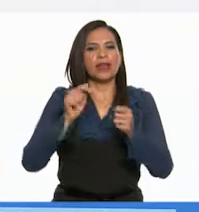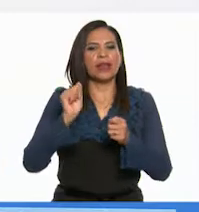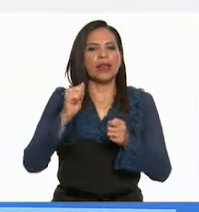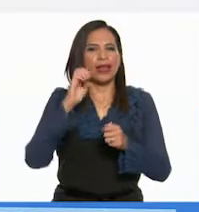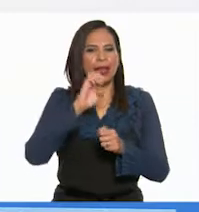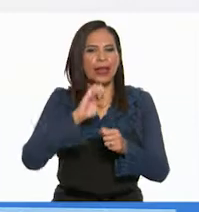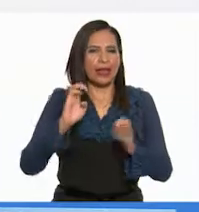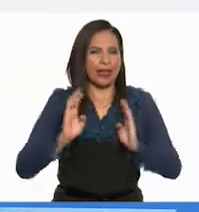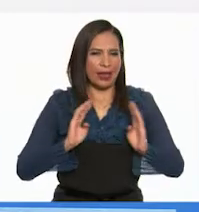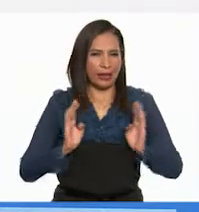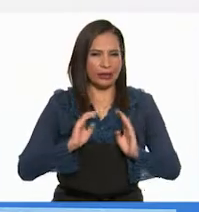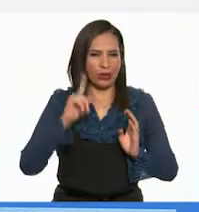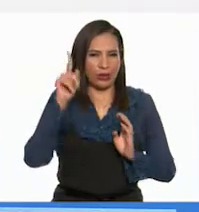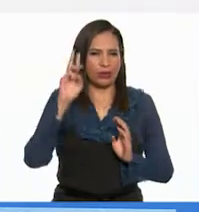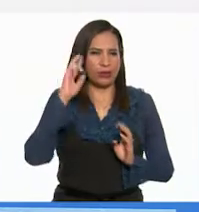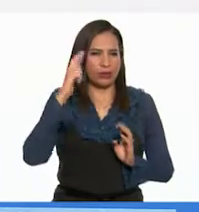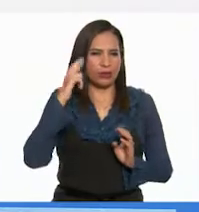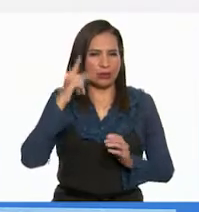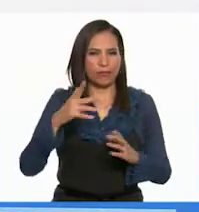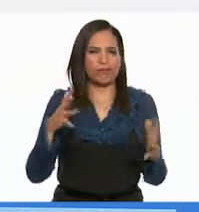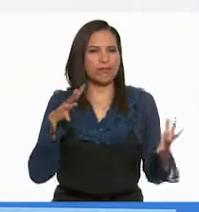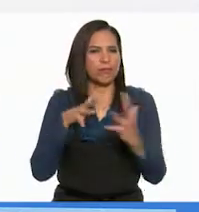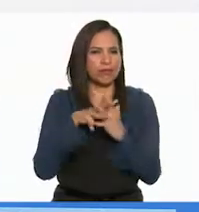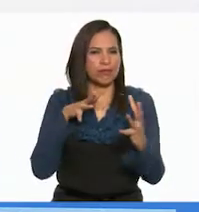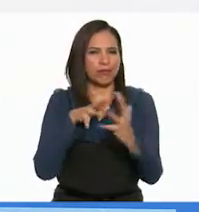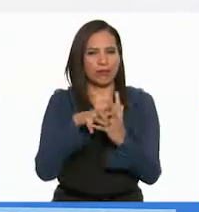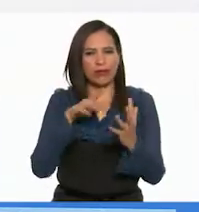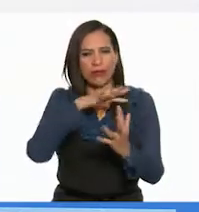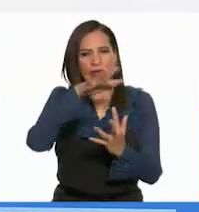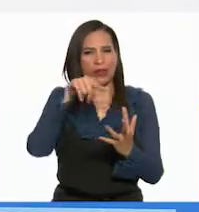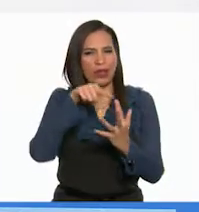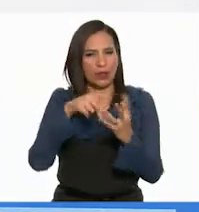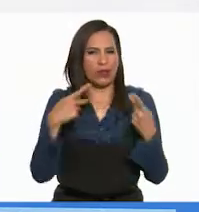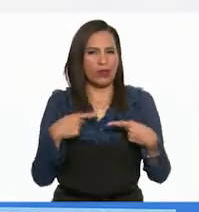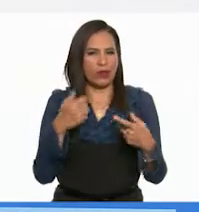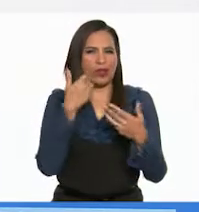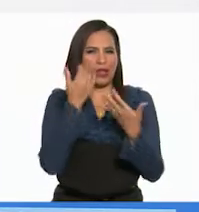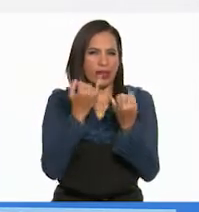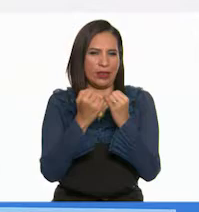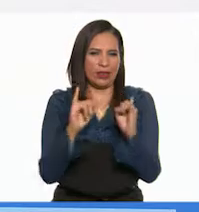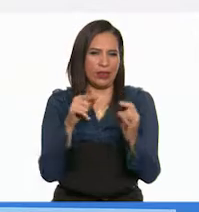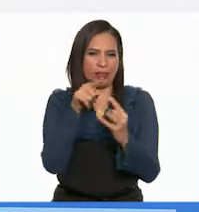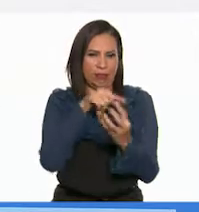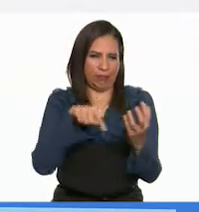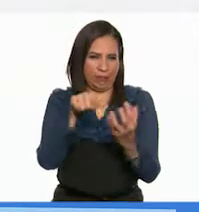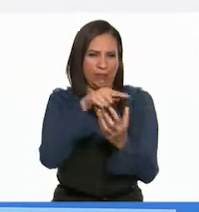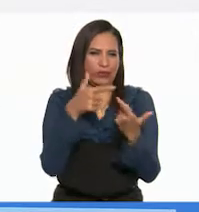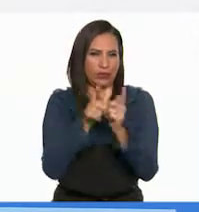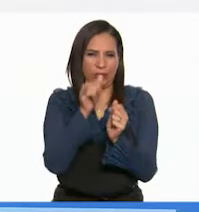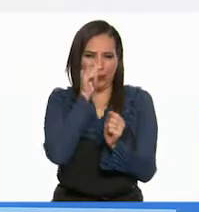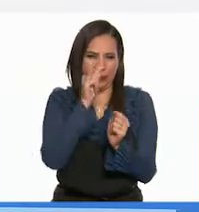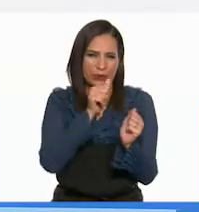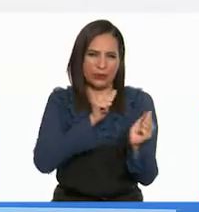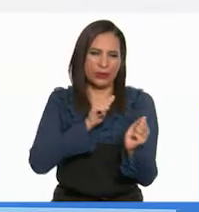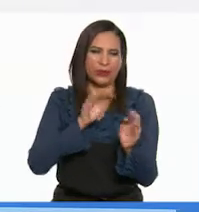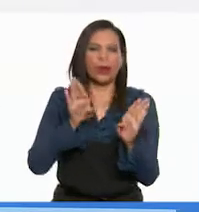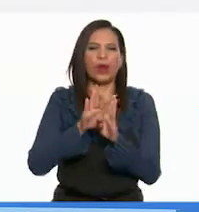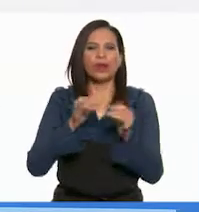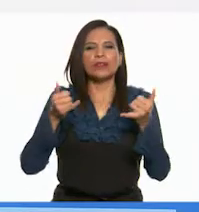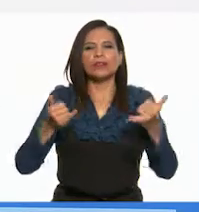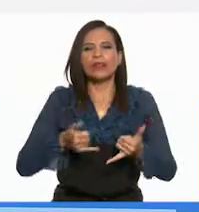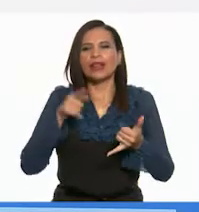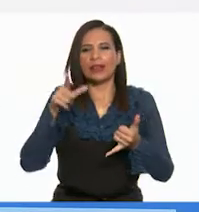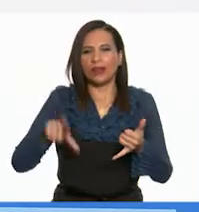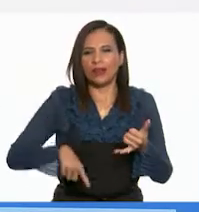Realista a combatir y a perseguir a los insurgentes o insurrectos. Yo no era un hombre